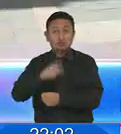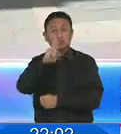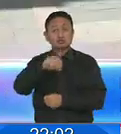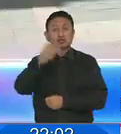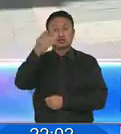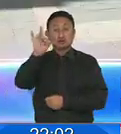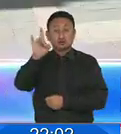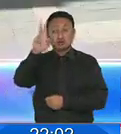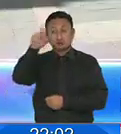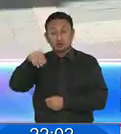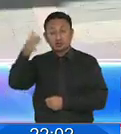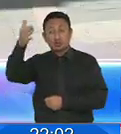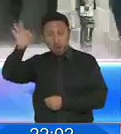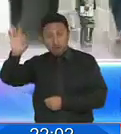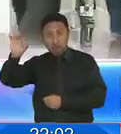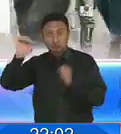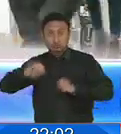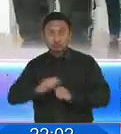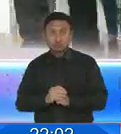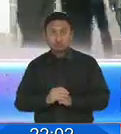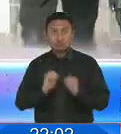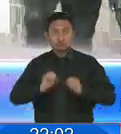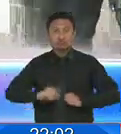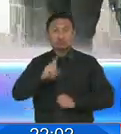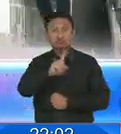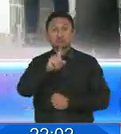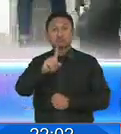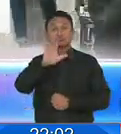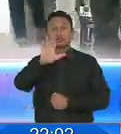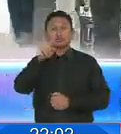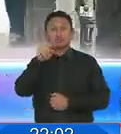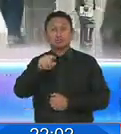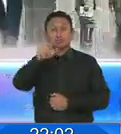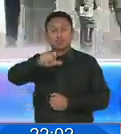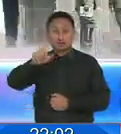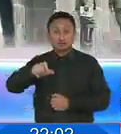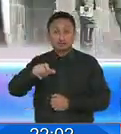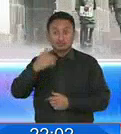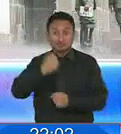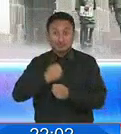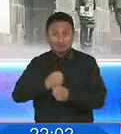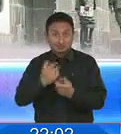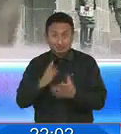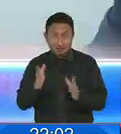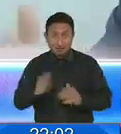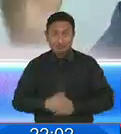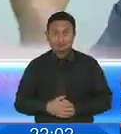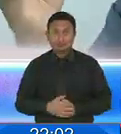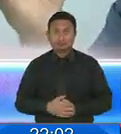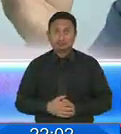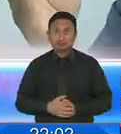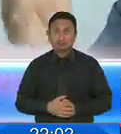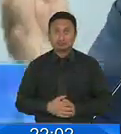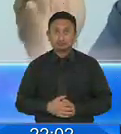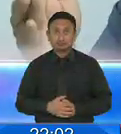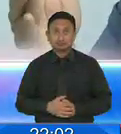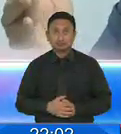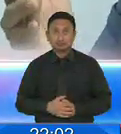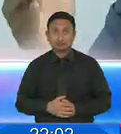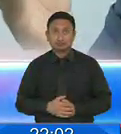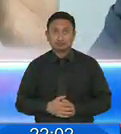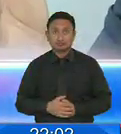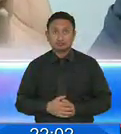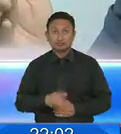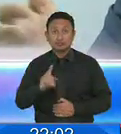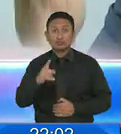y 2019, se nota que existe una reducción de 115 mil trabajadores que ya no cuentan con empleo adecuado. No debemos quedarnos, como le digo, solamente